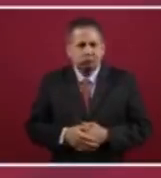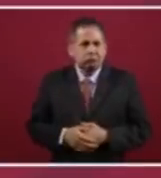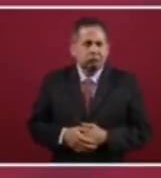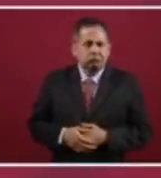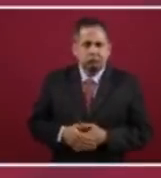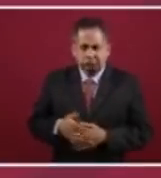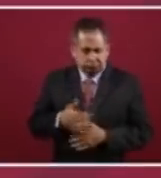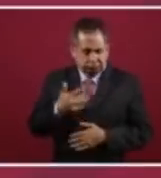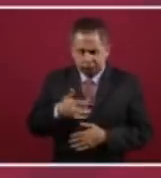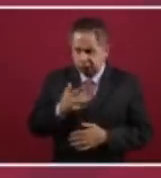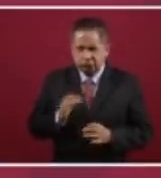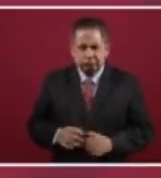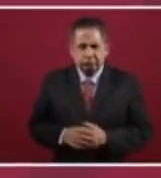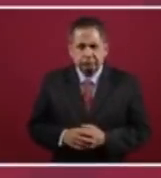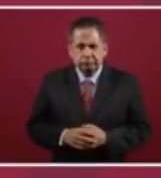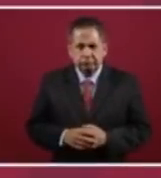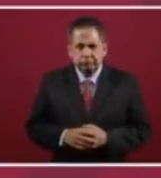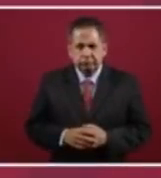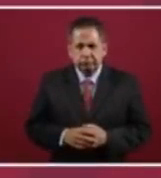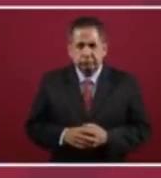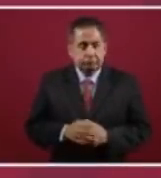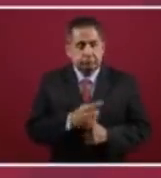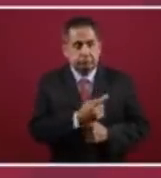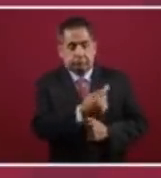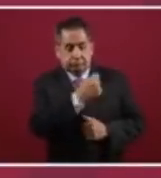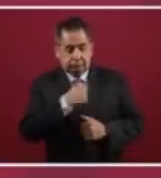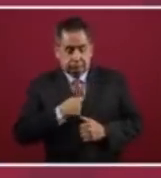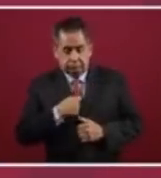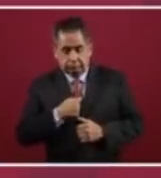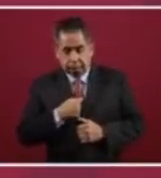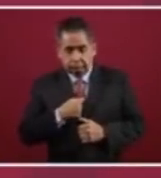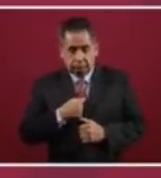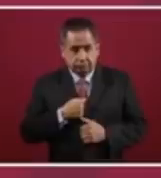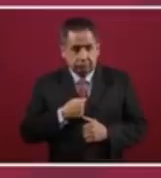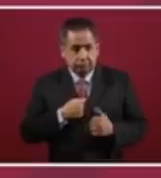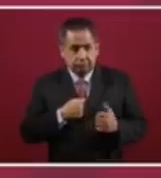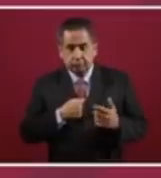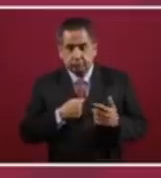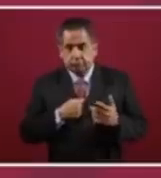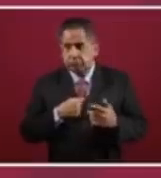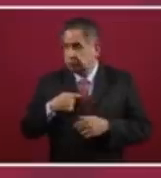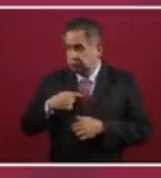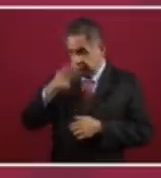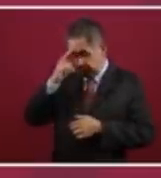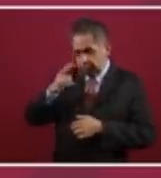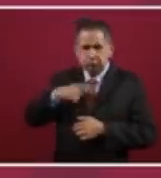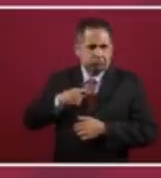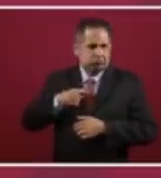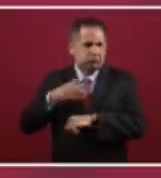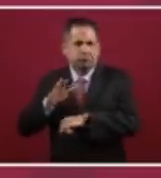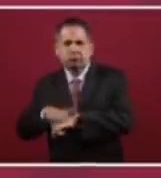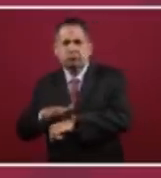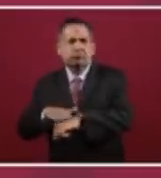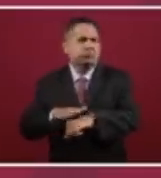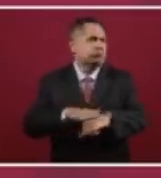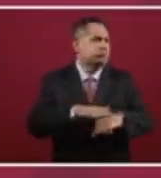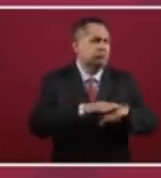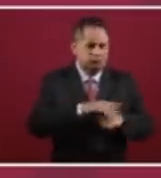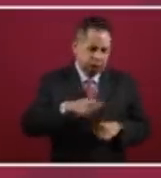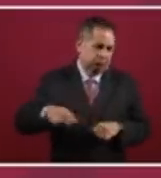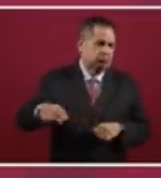que si no me lo prohíben, yo voy a hacer el llamamiento para que los